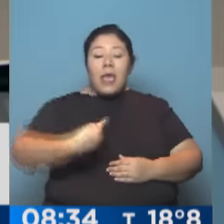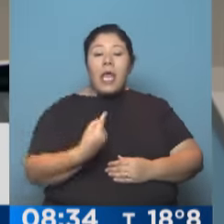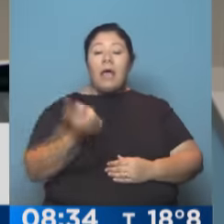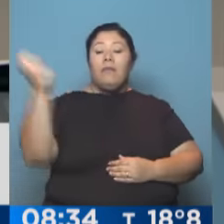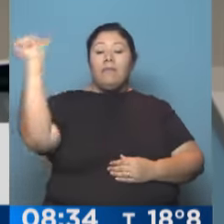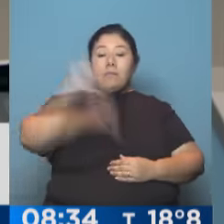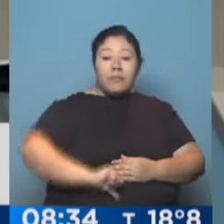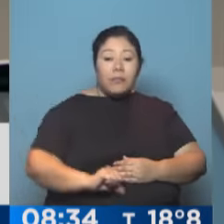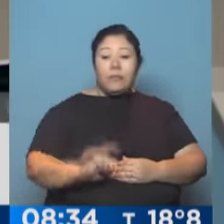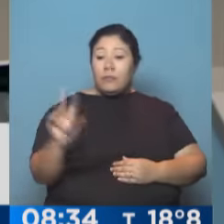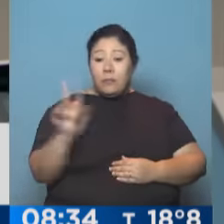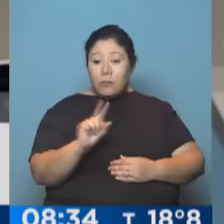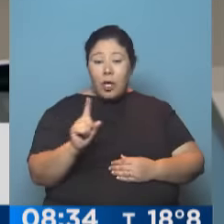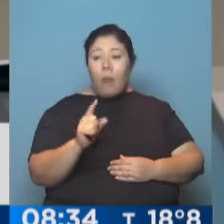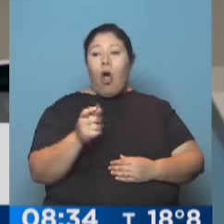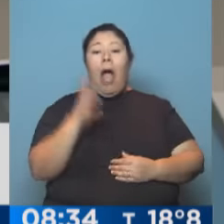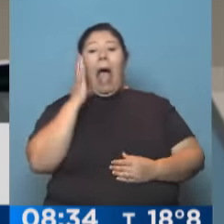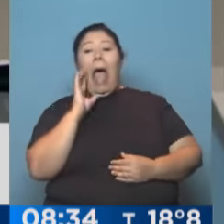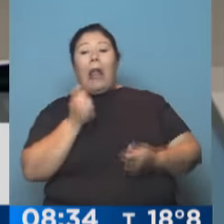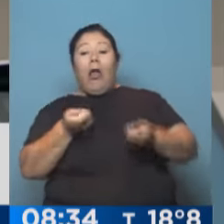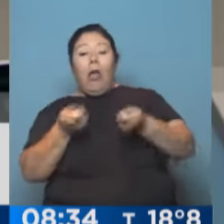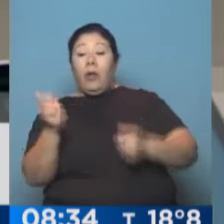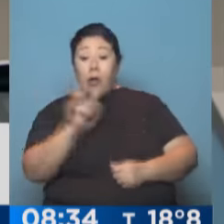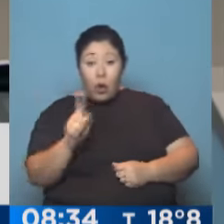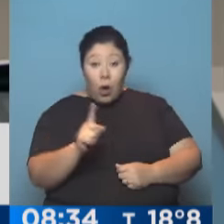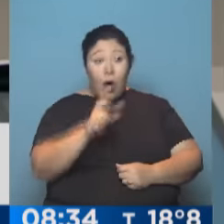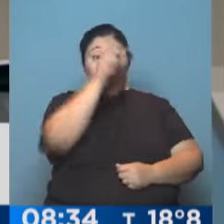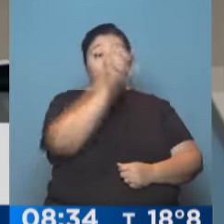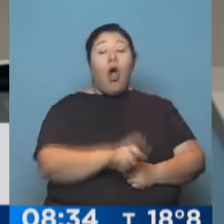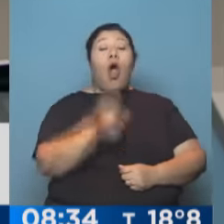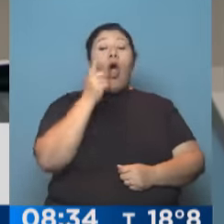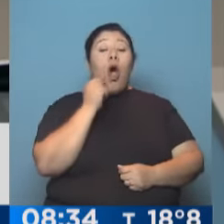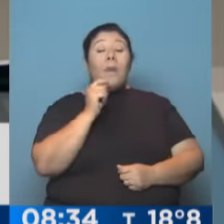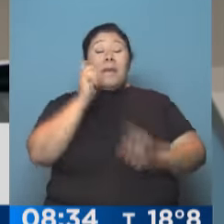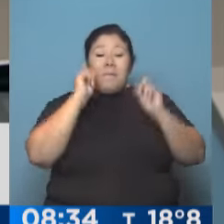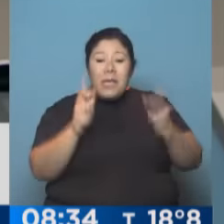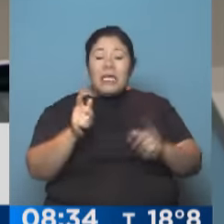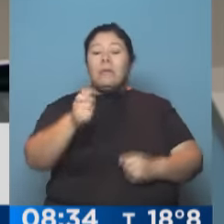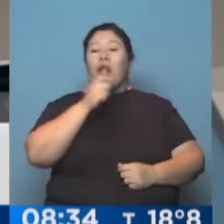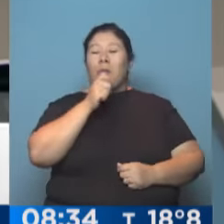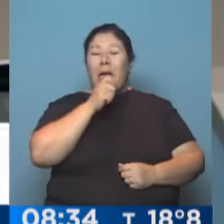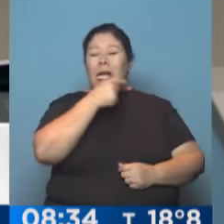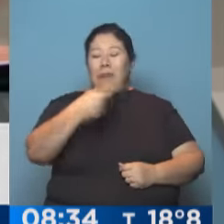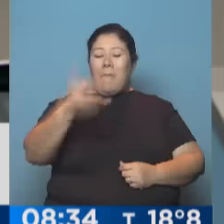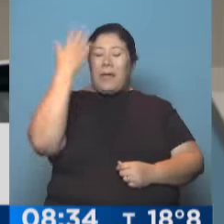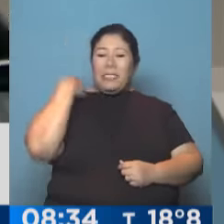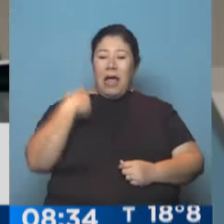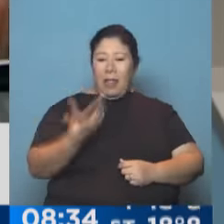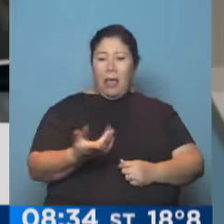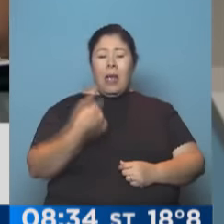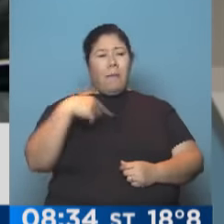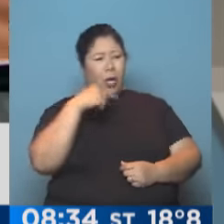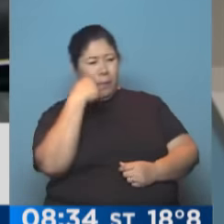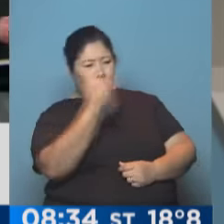forzar una interpretación es lo que dijo Alfonso paray en un reportaje en un canal de cable privado la semana pasada inclusive cuando le dijeron y Pero